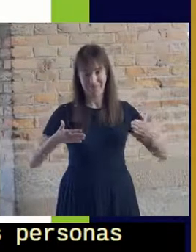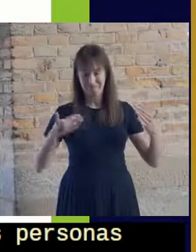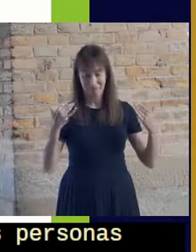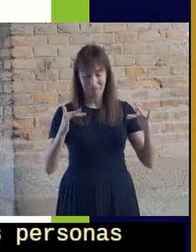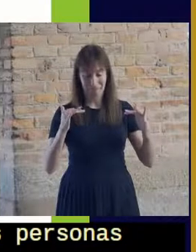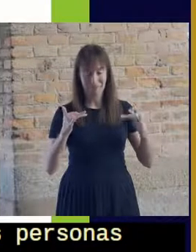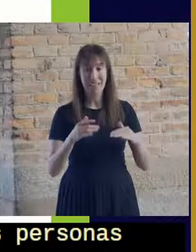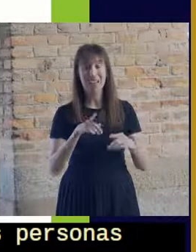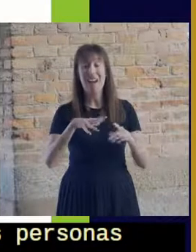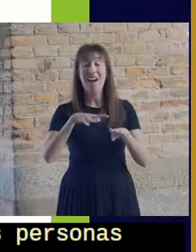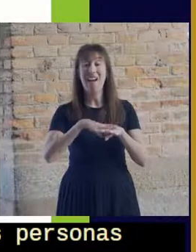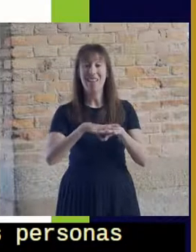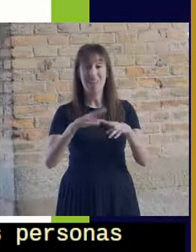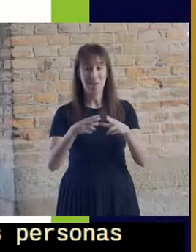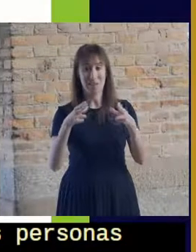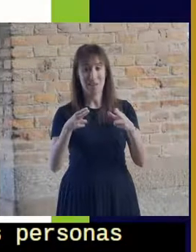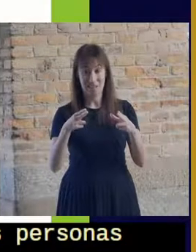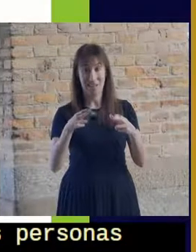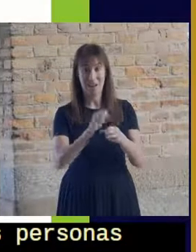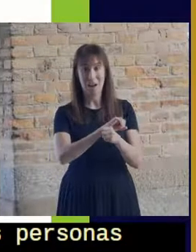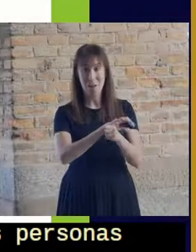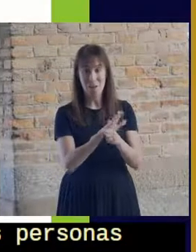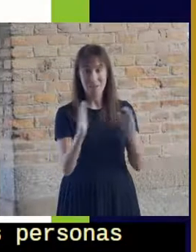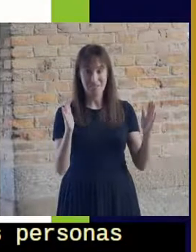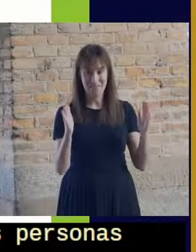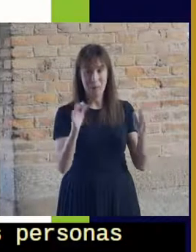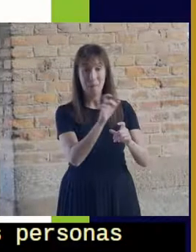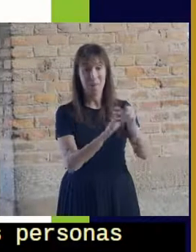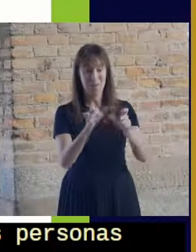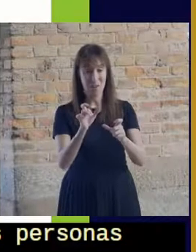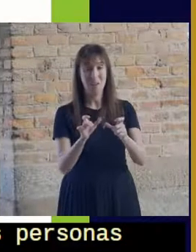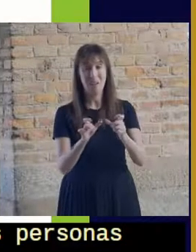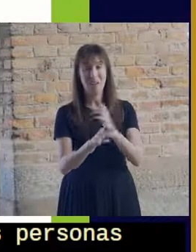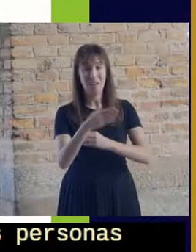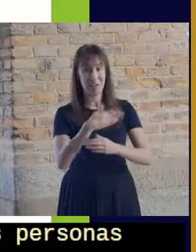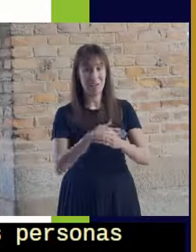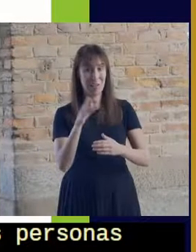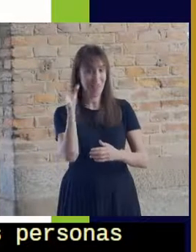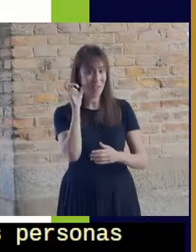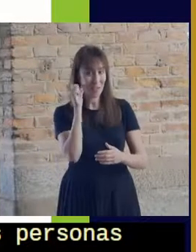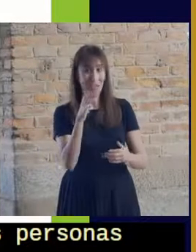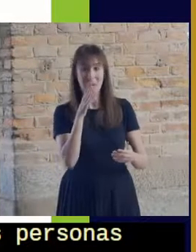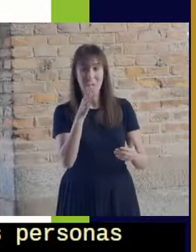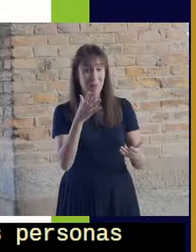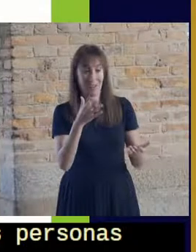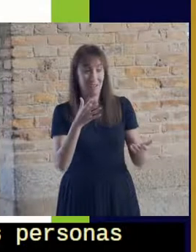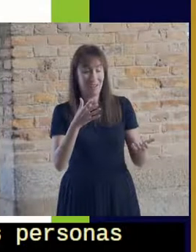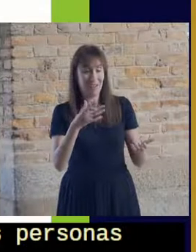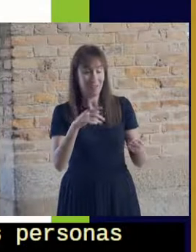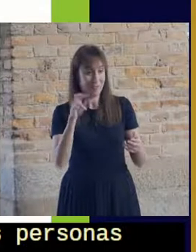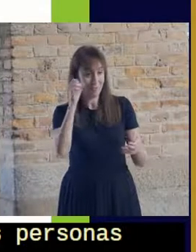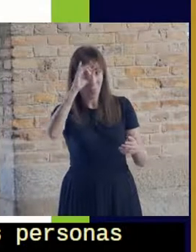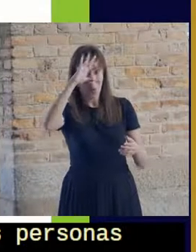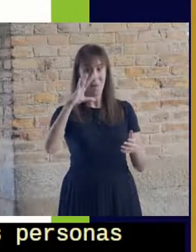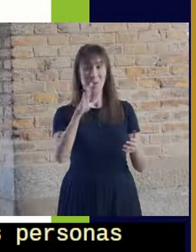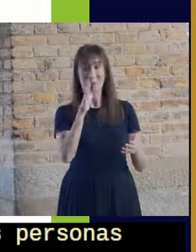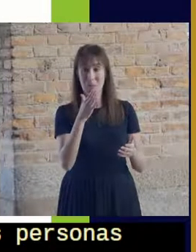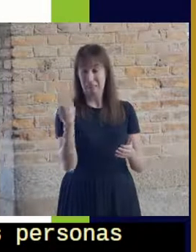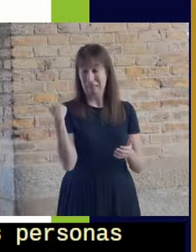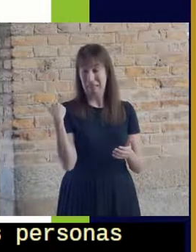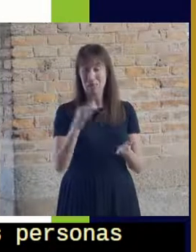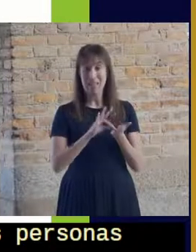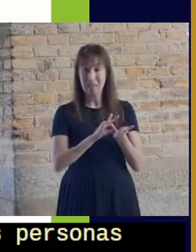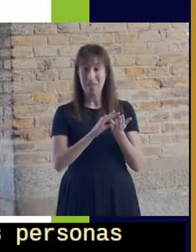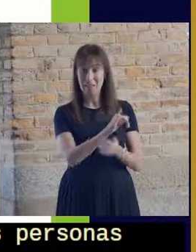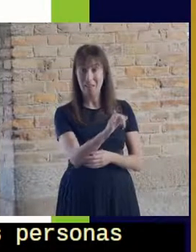redes sociales Bueno pues en plena pandemia se han llenado de personas con discapacidad auditiva de no me lo puedo creer De hecho yo el otro día estuve en un servicio